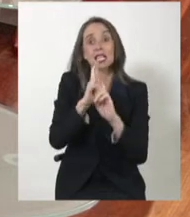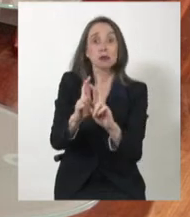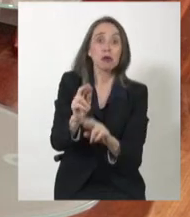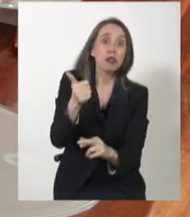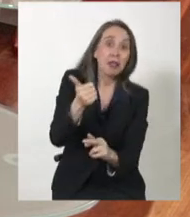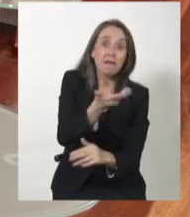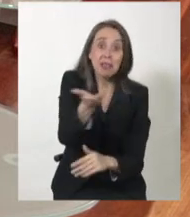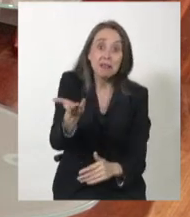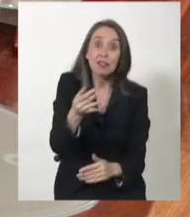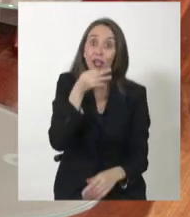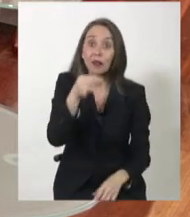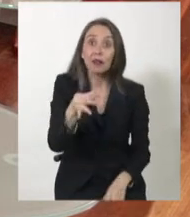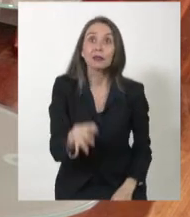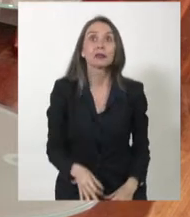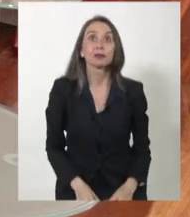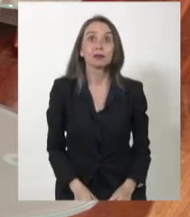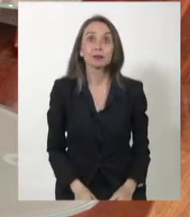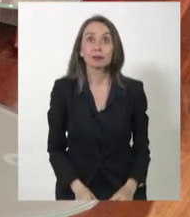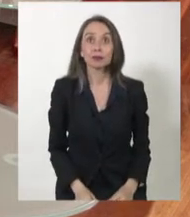bueno.